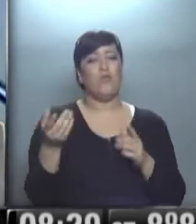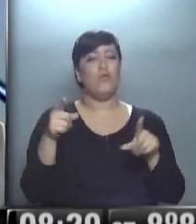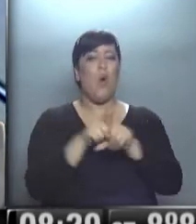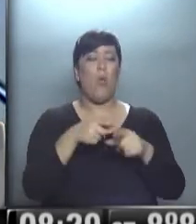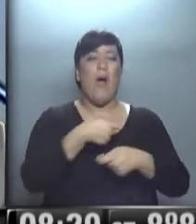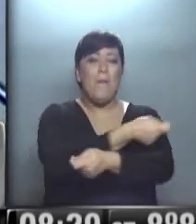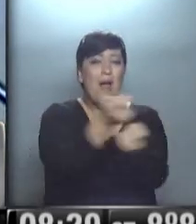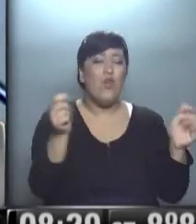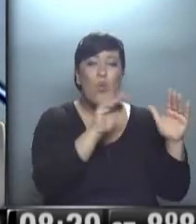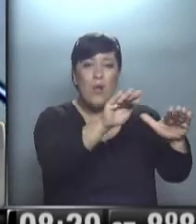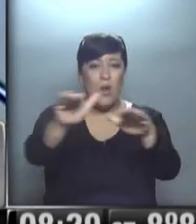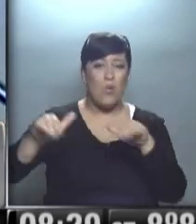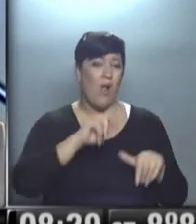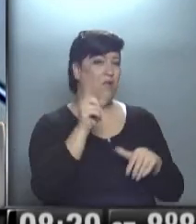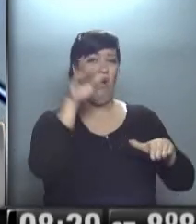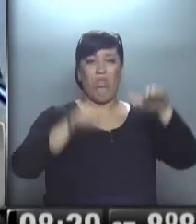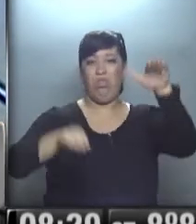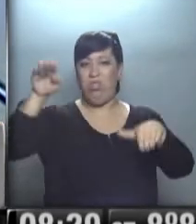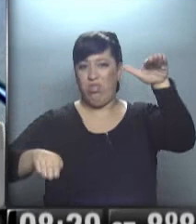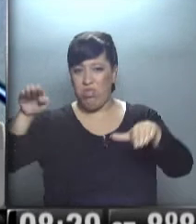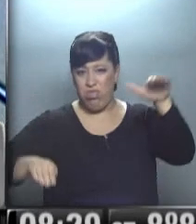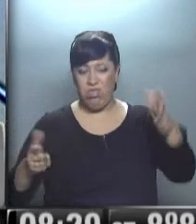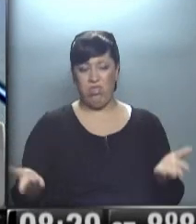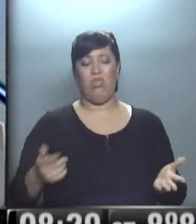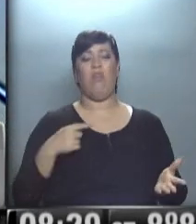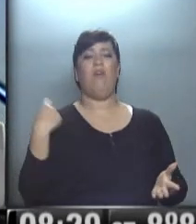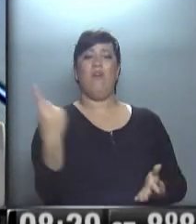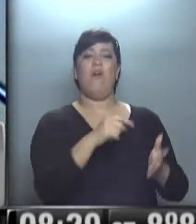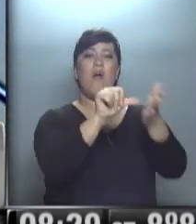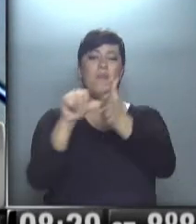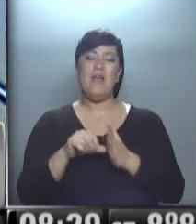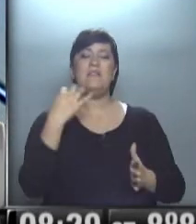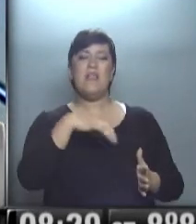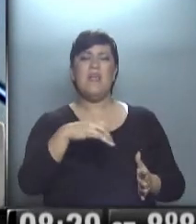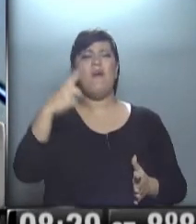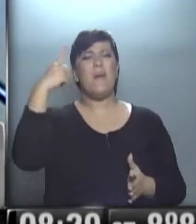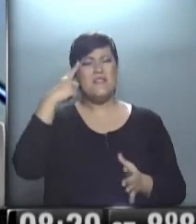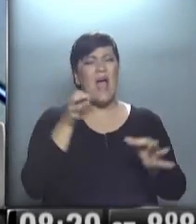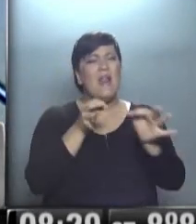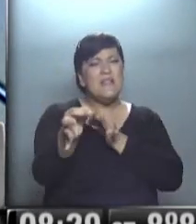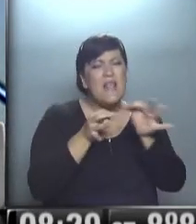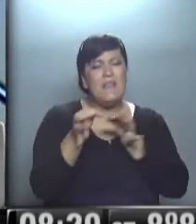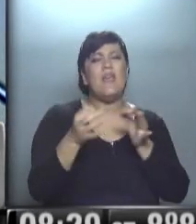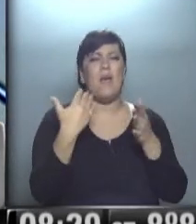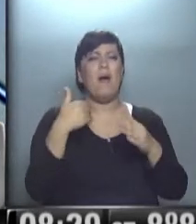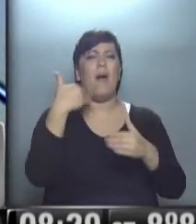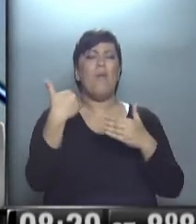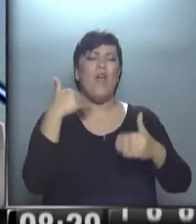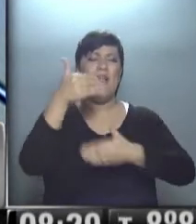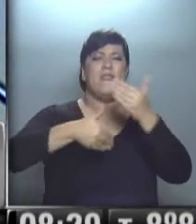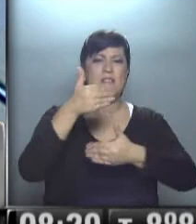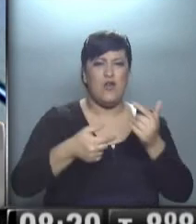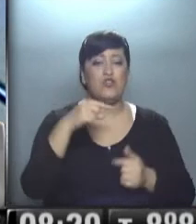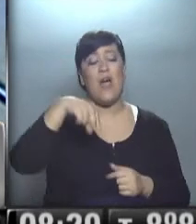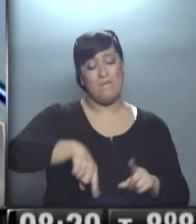bienes y que nuestros países deben pensar estratégicamente en herramientas para ese desarrollo y eso es lo que